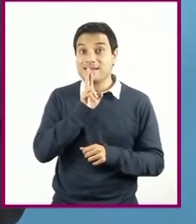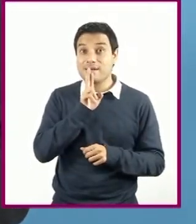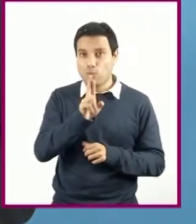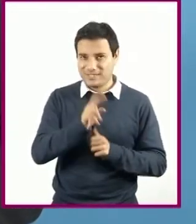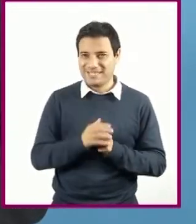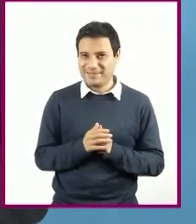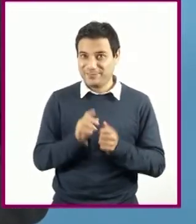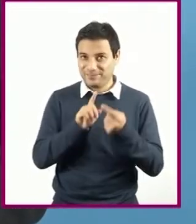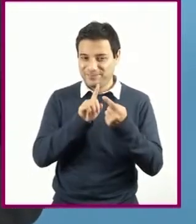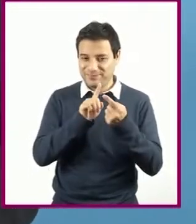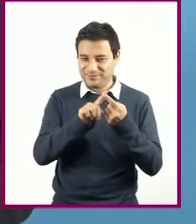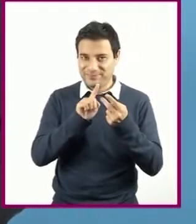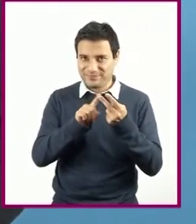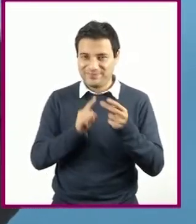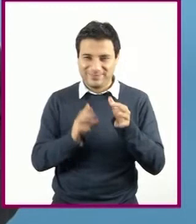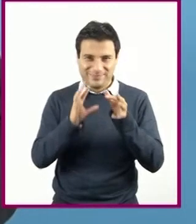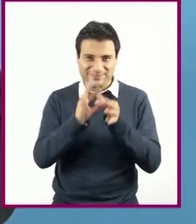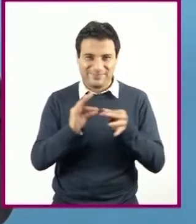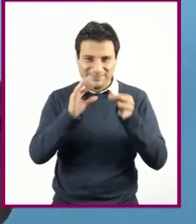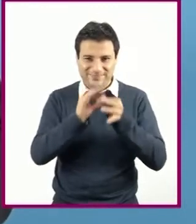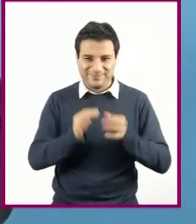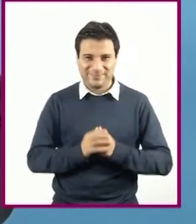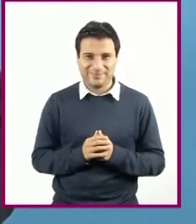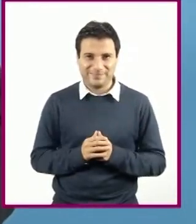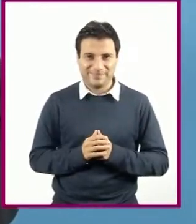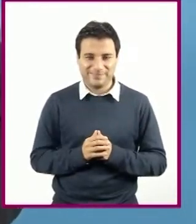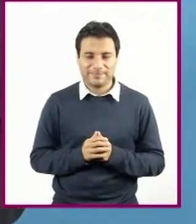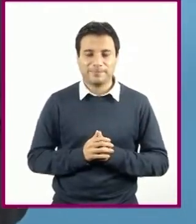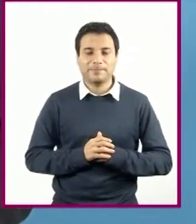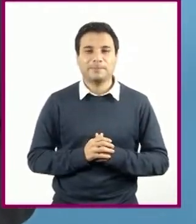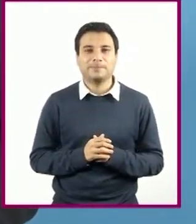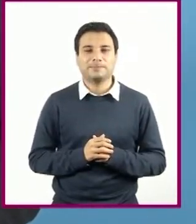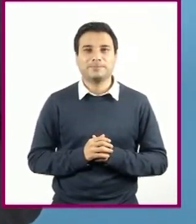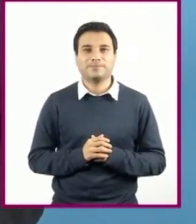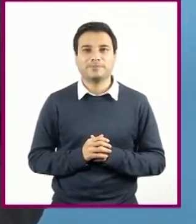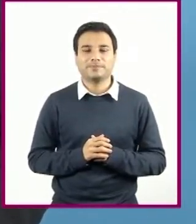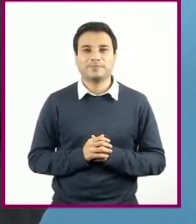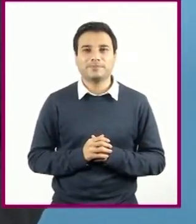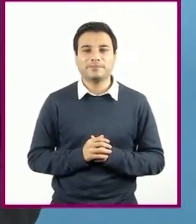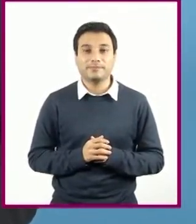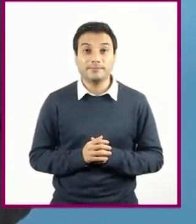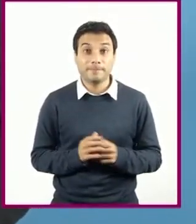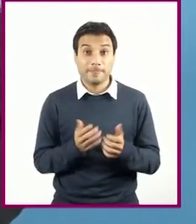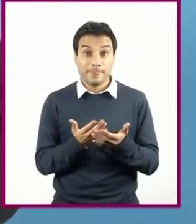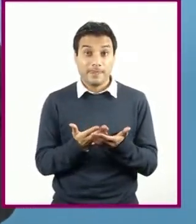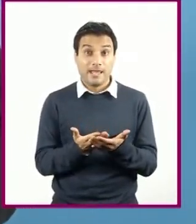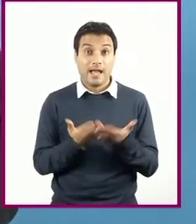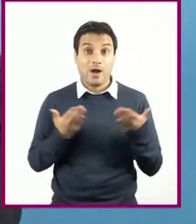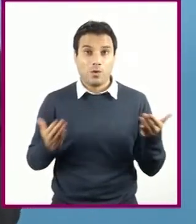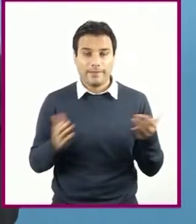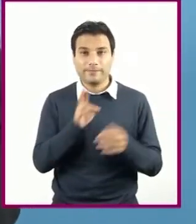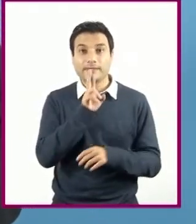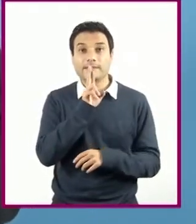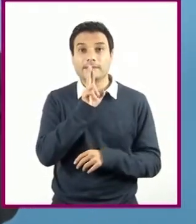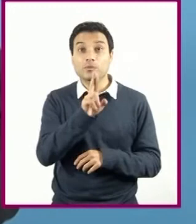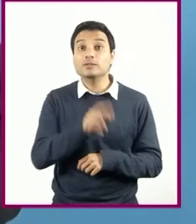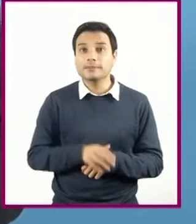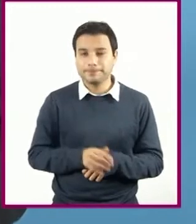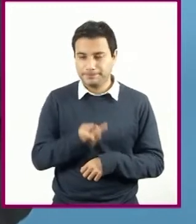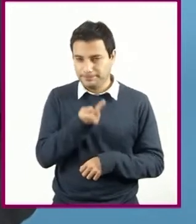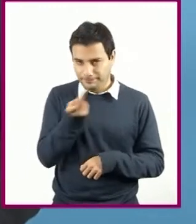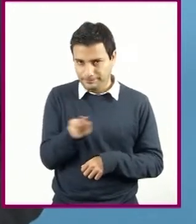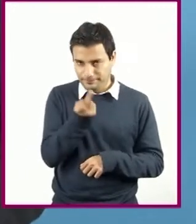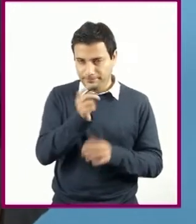los cuestionamientos que generamos al principio del desarrollo de la sesión. Ahora daremos respuesta a los siguientes